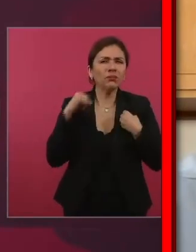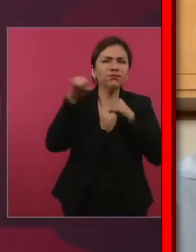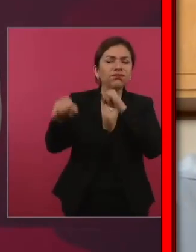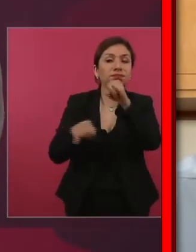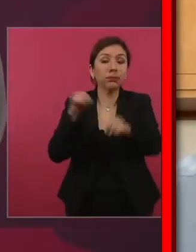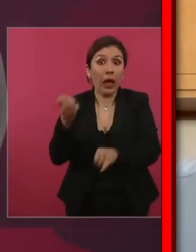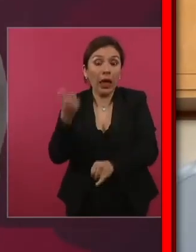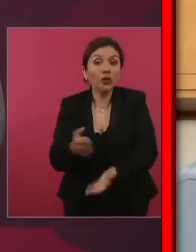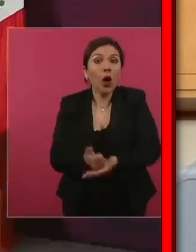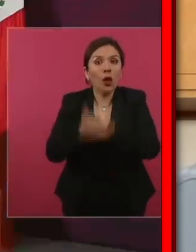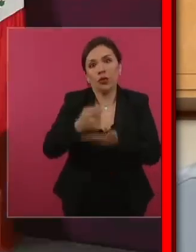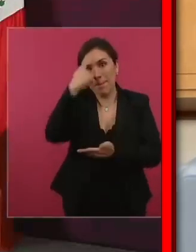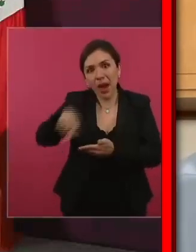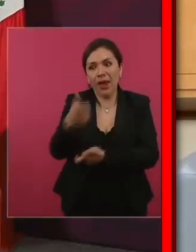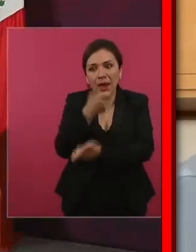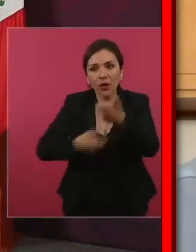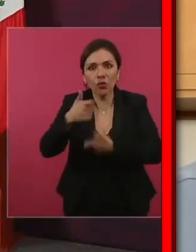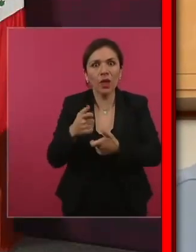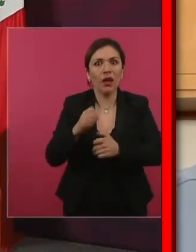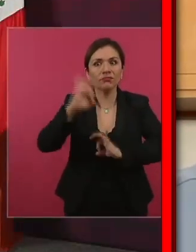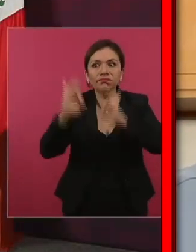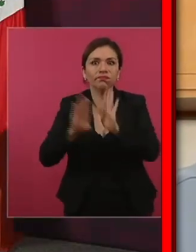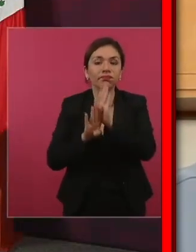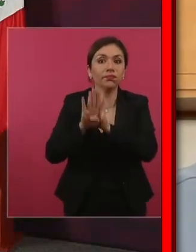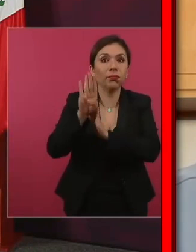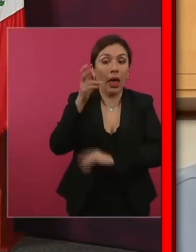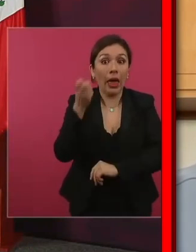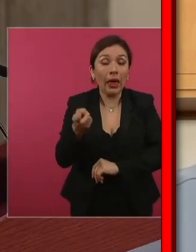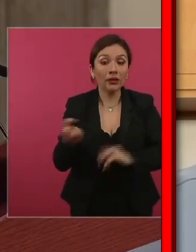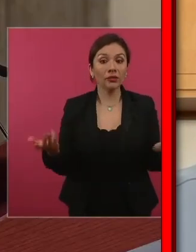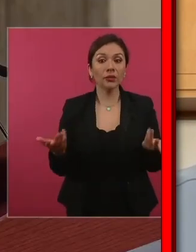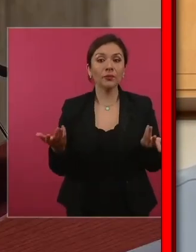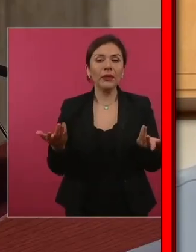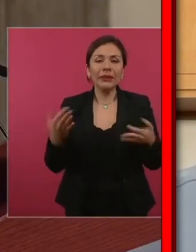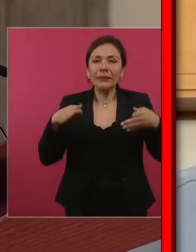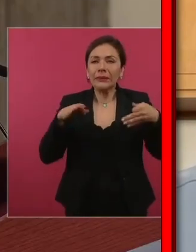reactiva mucho la economía estamos hablando